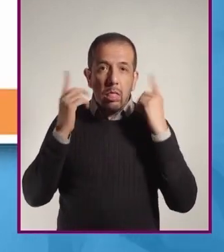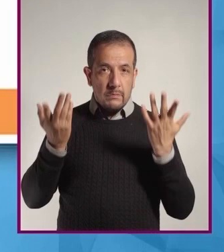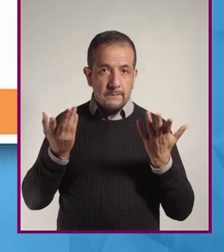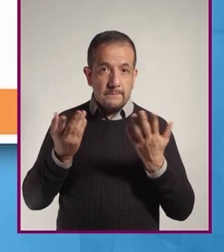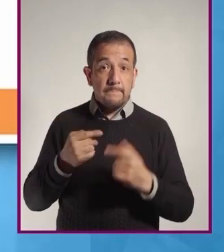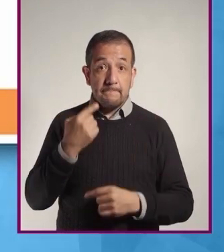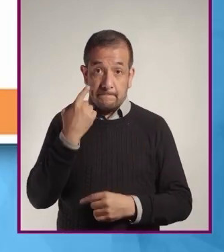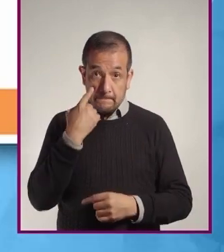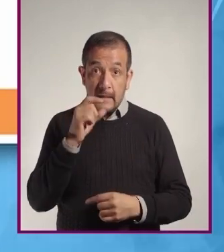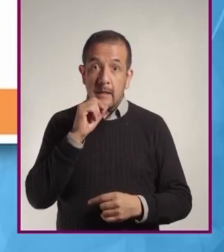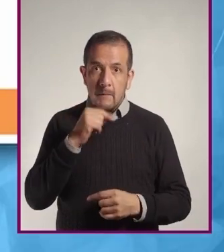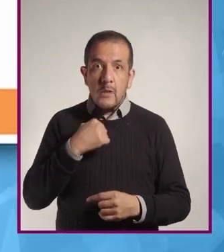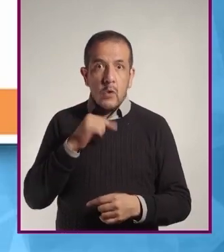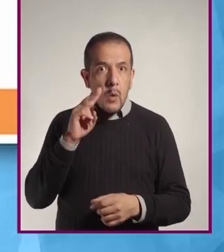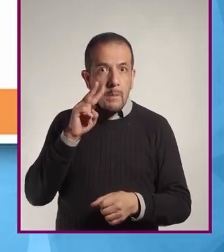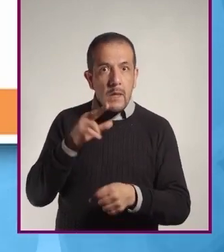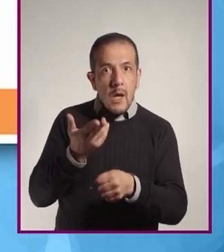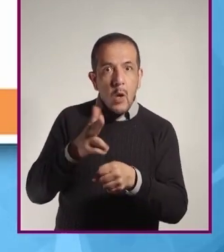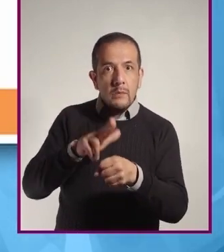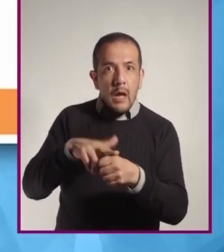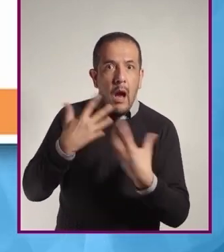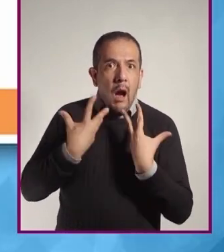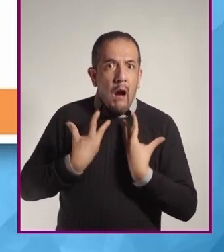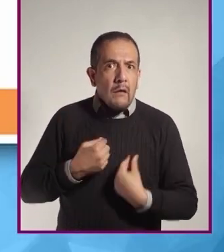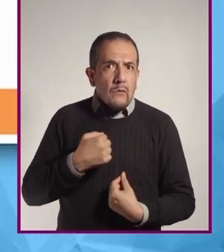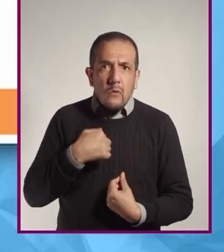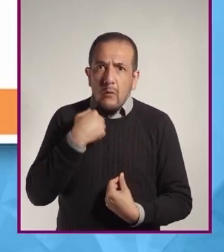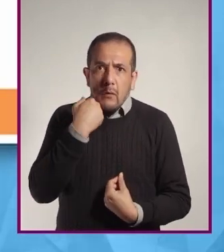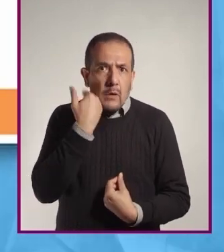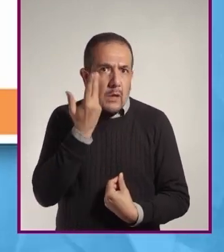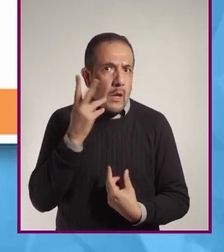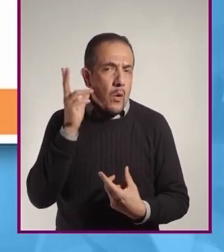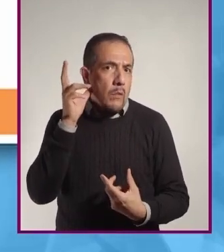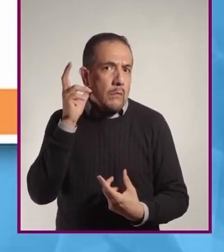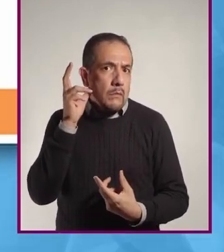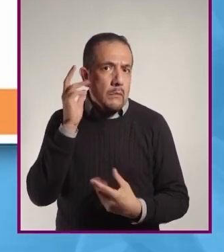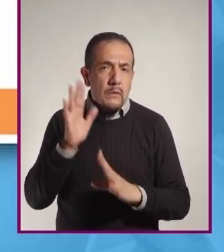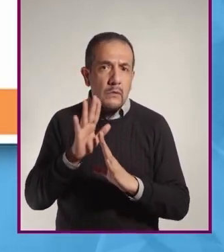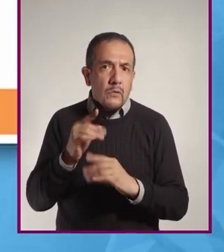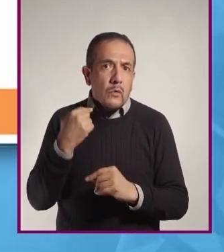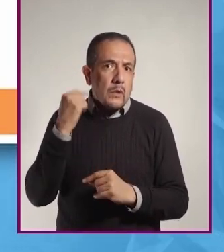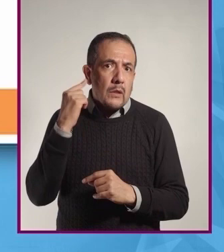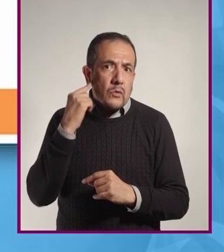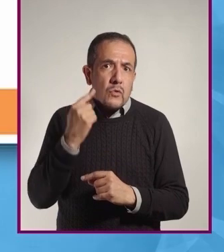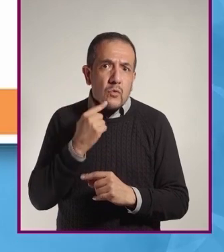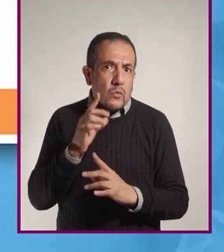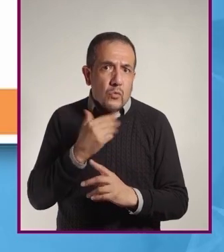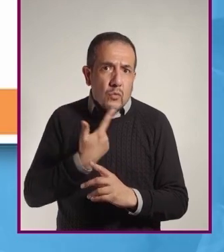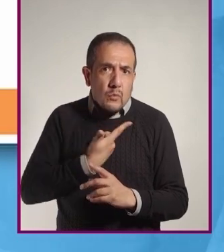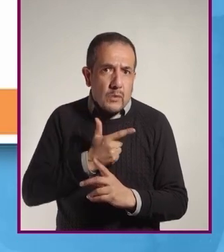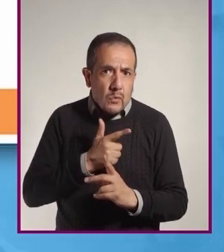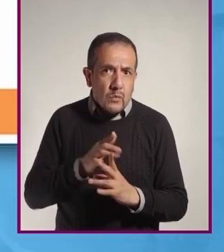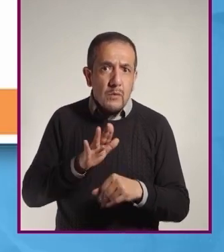En el hospital me asusté. De verdad que no quiero quedarme sorda porque entonces no podría hablar con mis amigas.